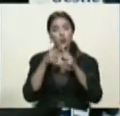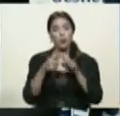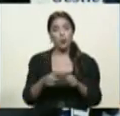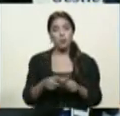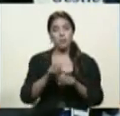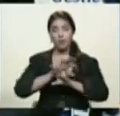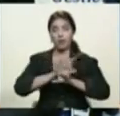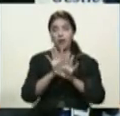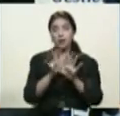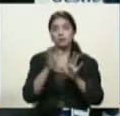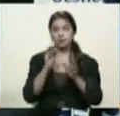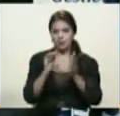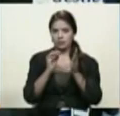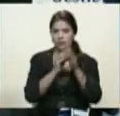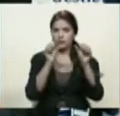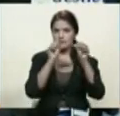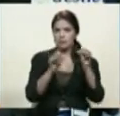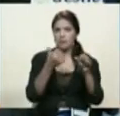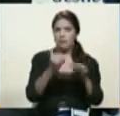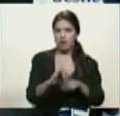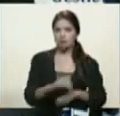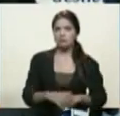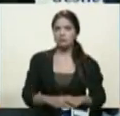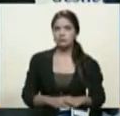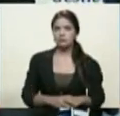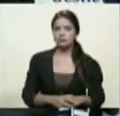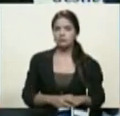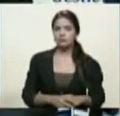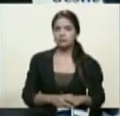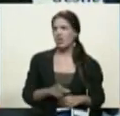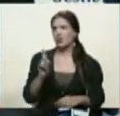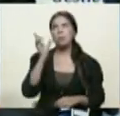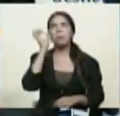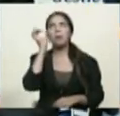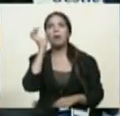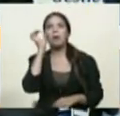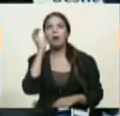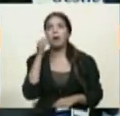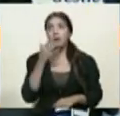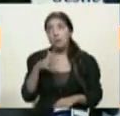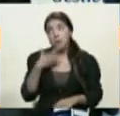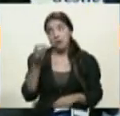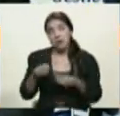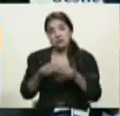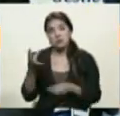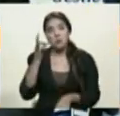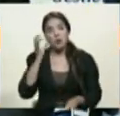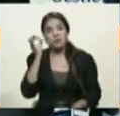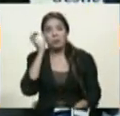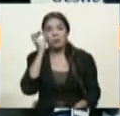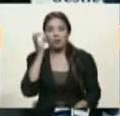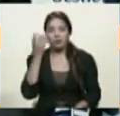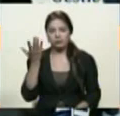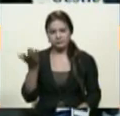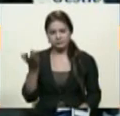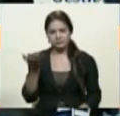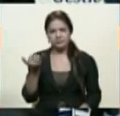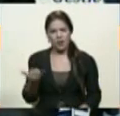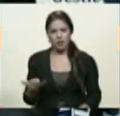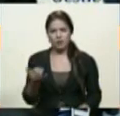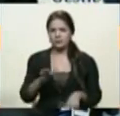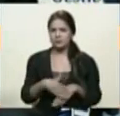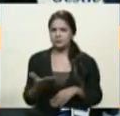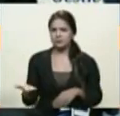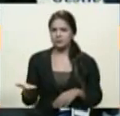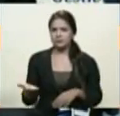están en el sistema no con montajes que pudiera ver esta persona será ahora porque